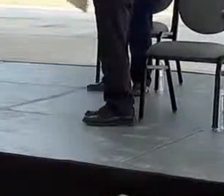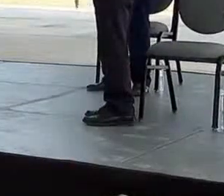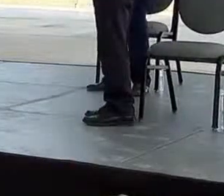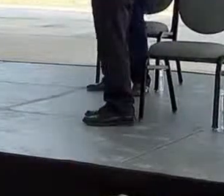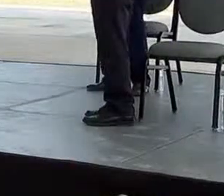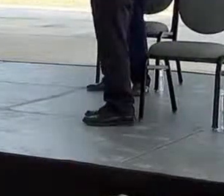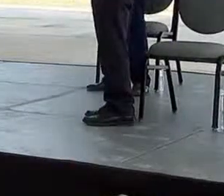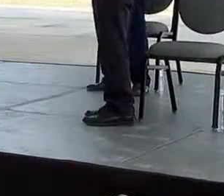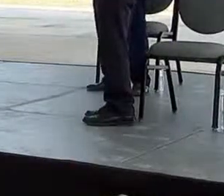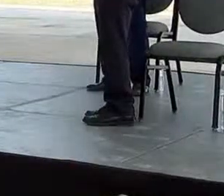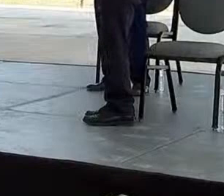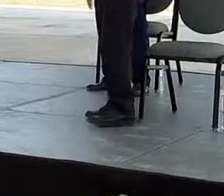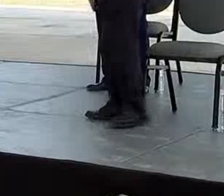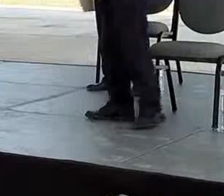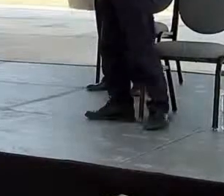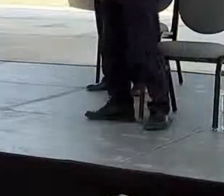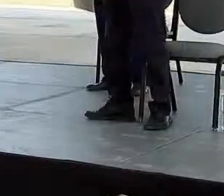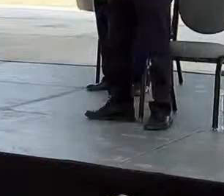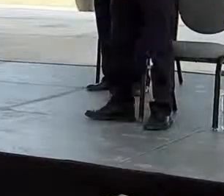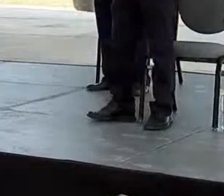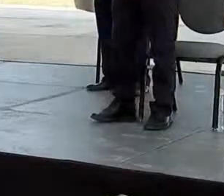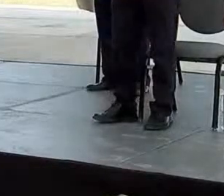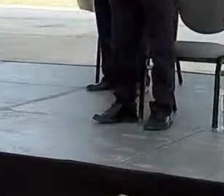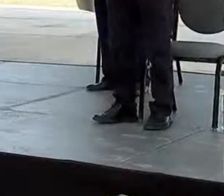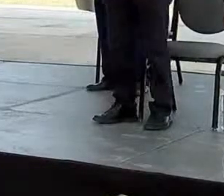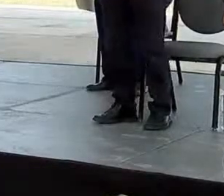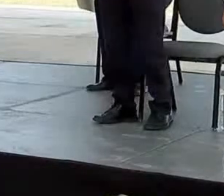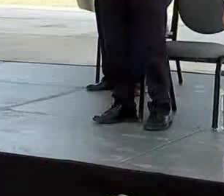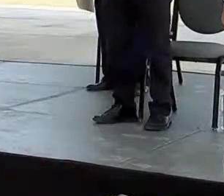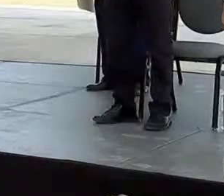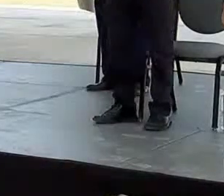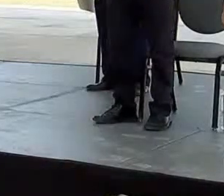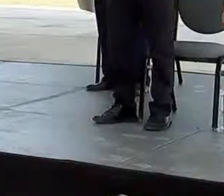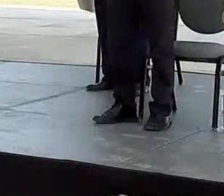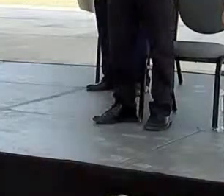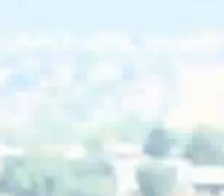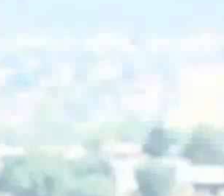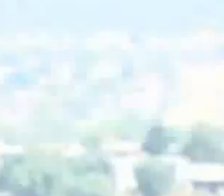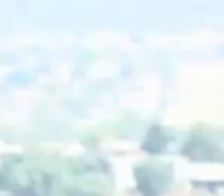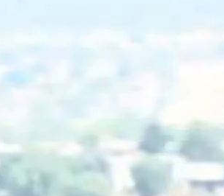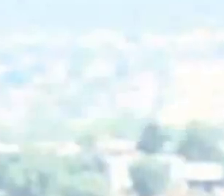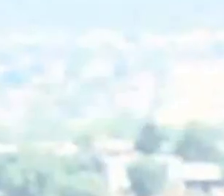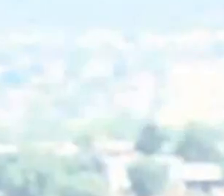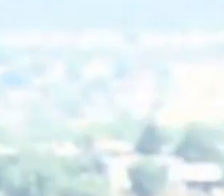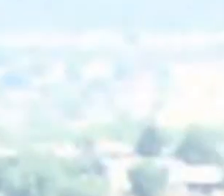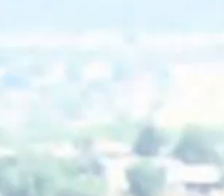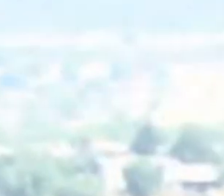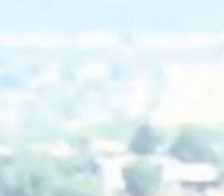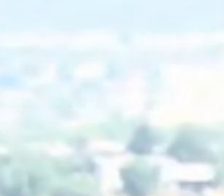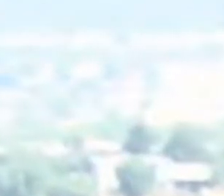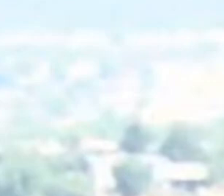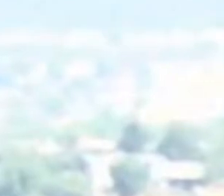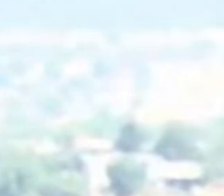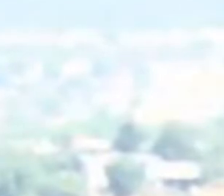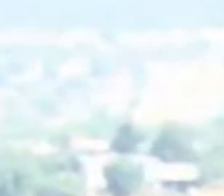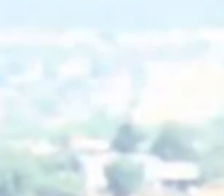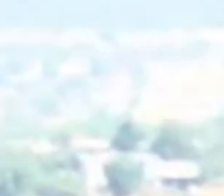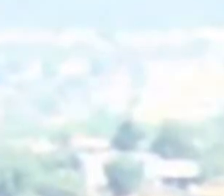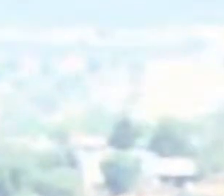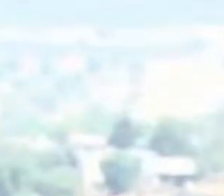Lo acompañan el gobernador constitucional del estado de Hidalgo, Omar Fayad Meneses.